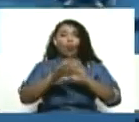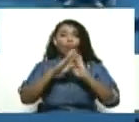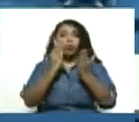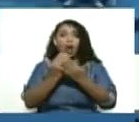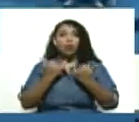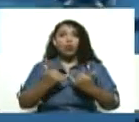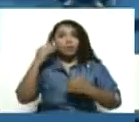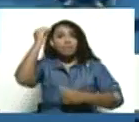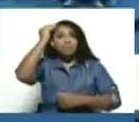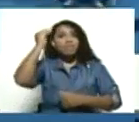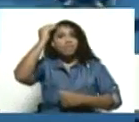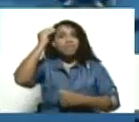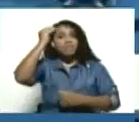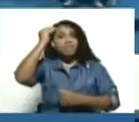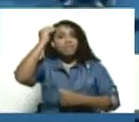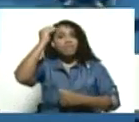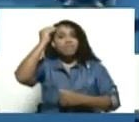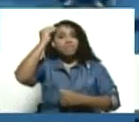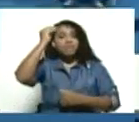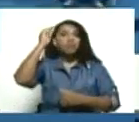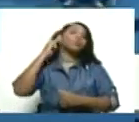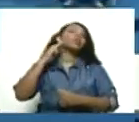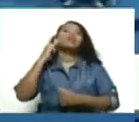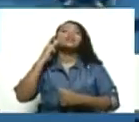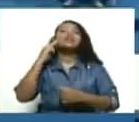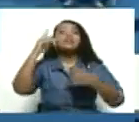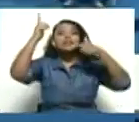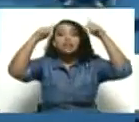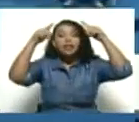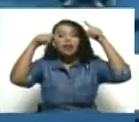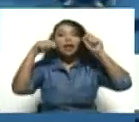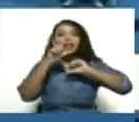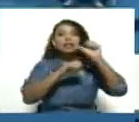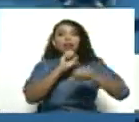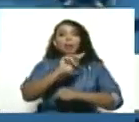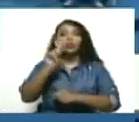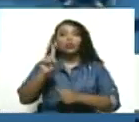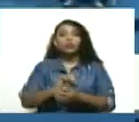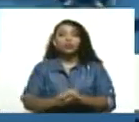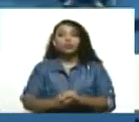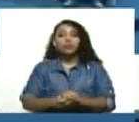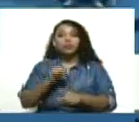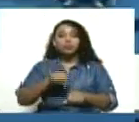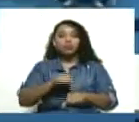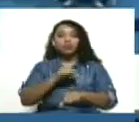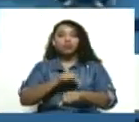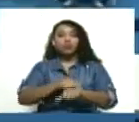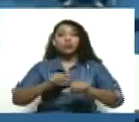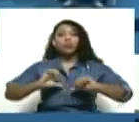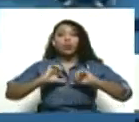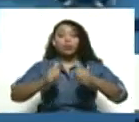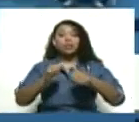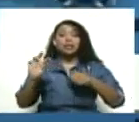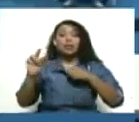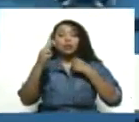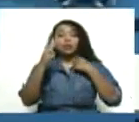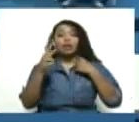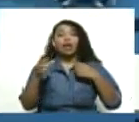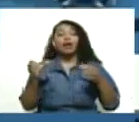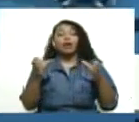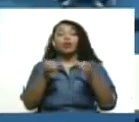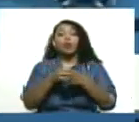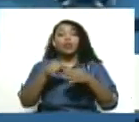vigencia del pensamiento bolibereno del comandante Chávez en El Siglo 21 en este momento comienza la segunda conferencia